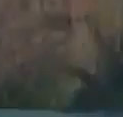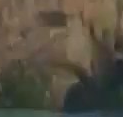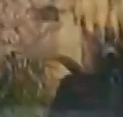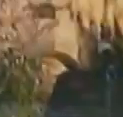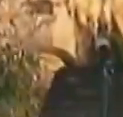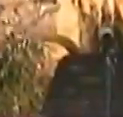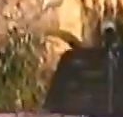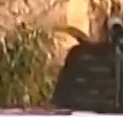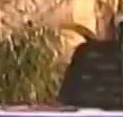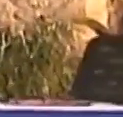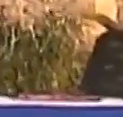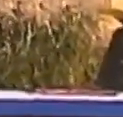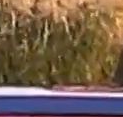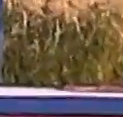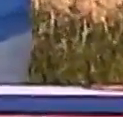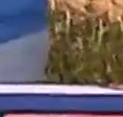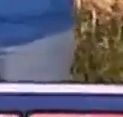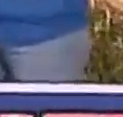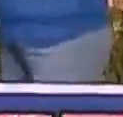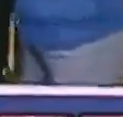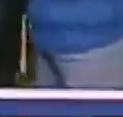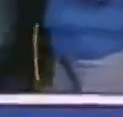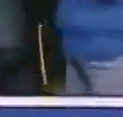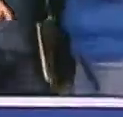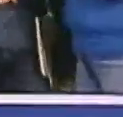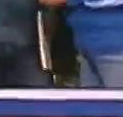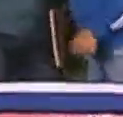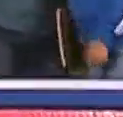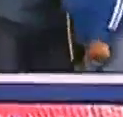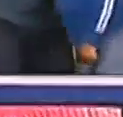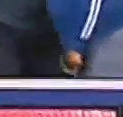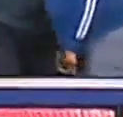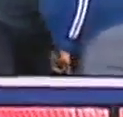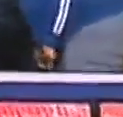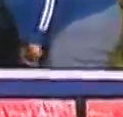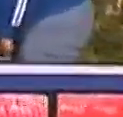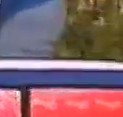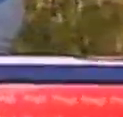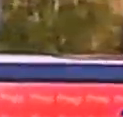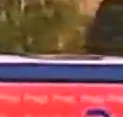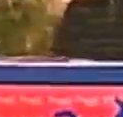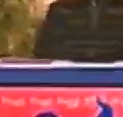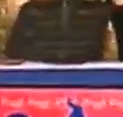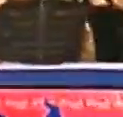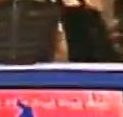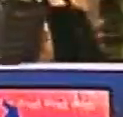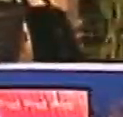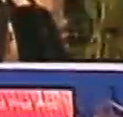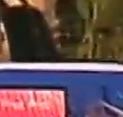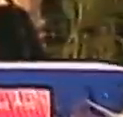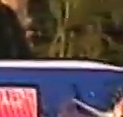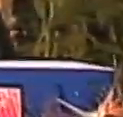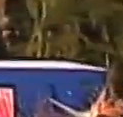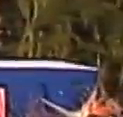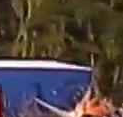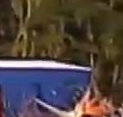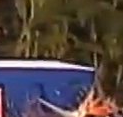para arriba. Y todo el mundo con la mano para arriba. Que la comuna por aquí está activa. La comuna por aquí está activa. Y todo el